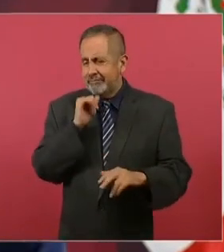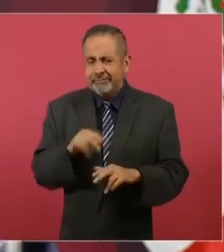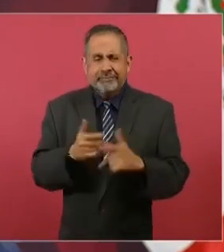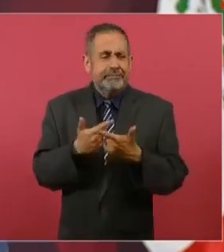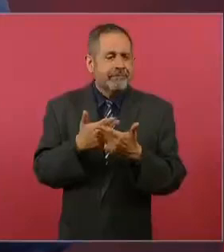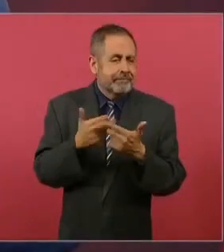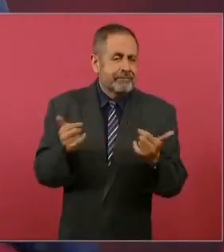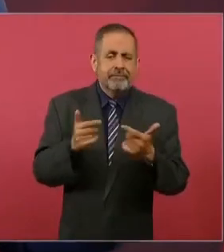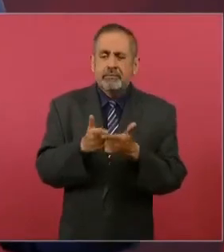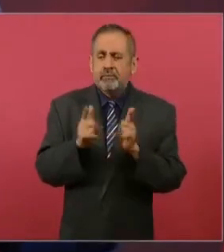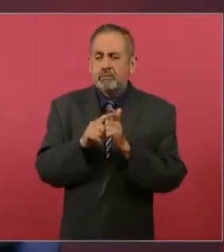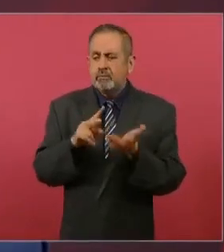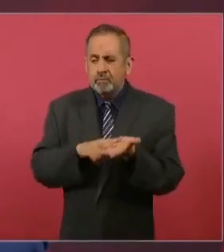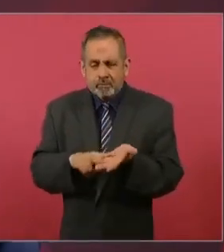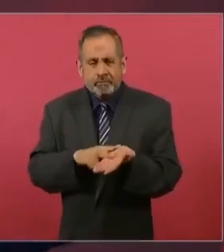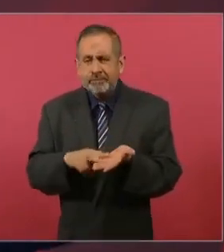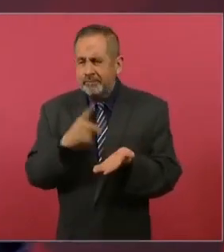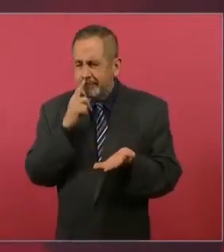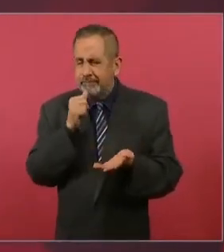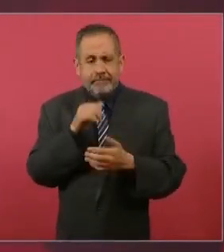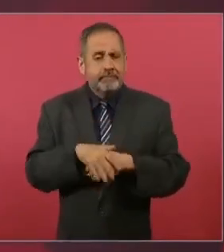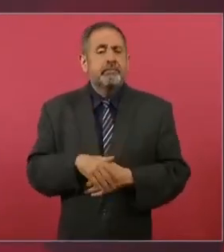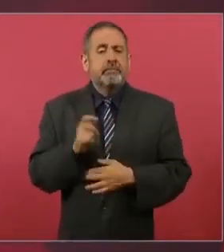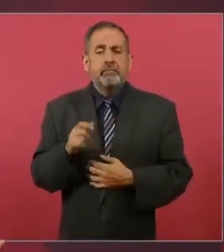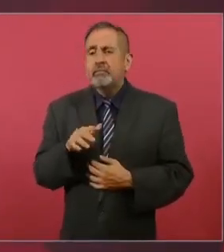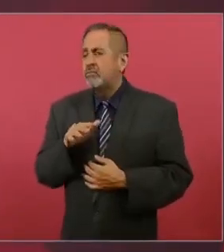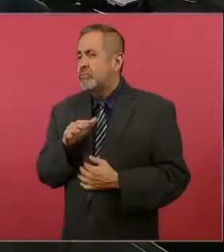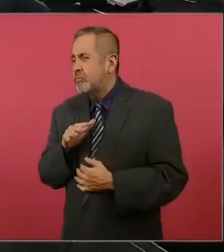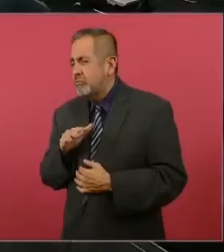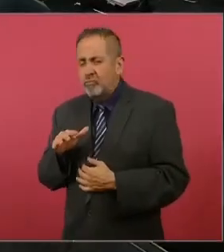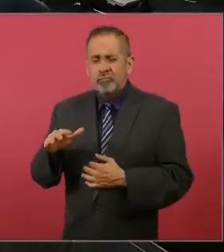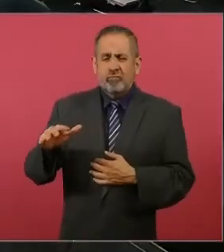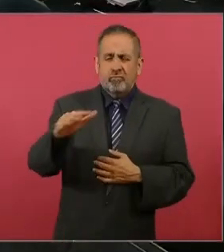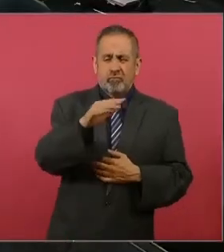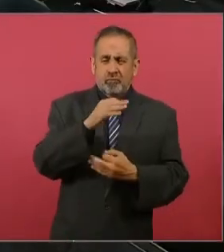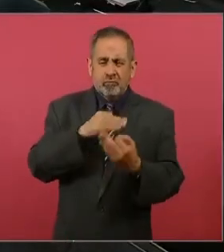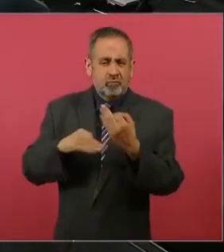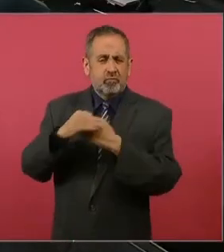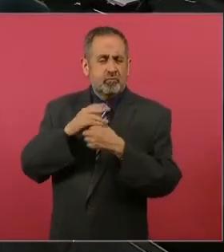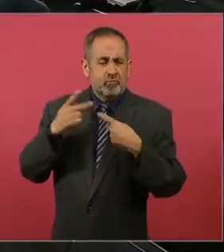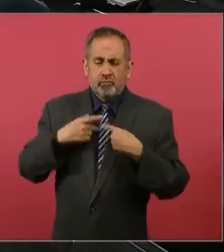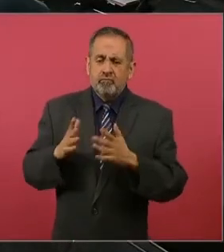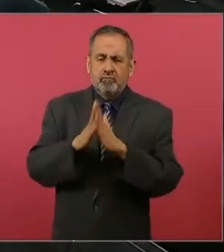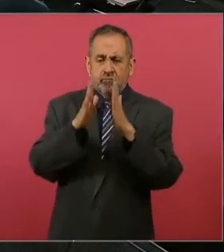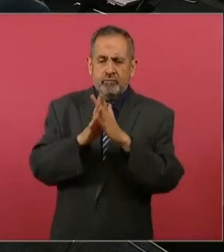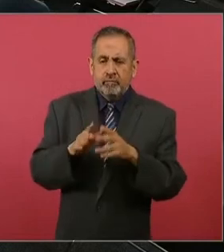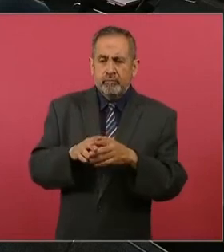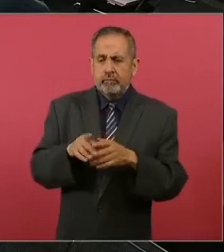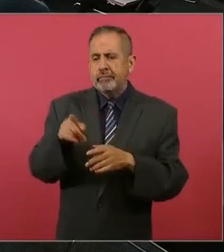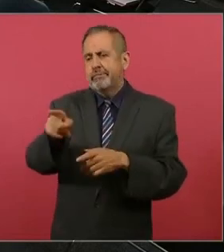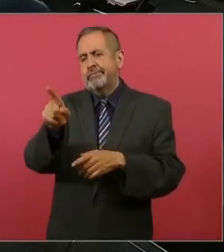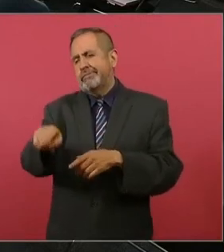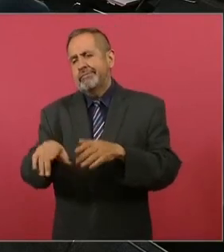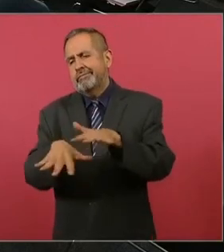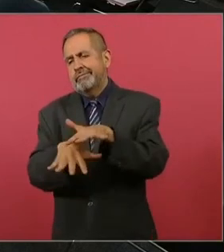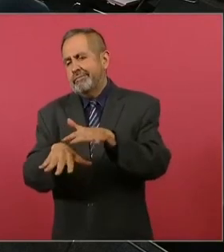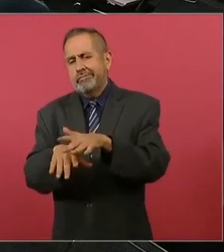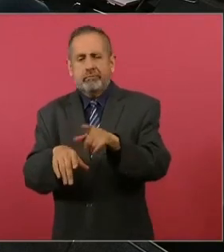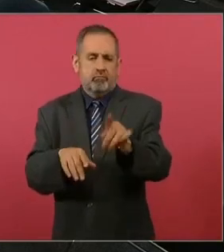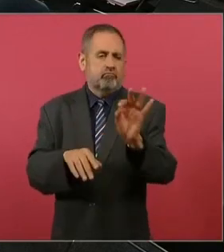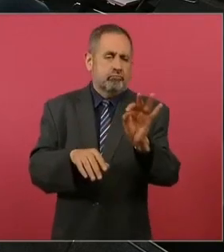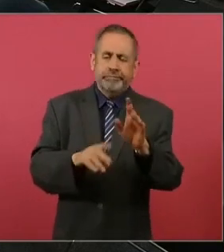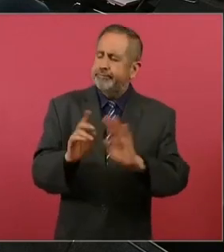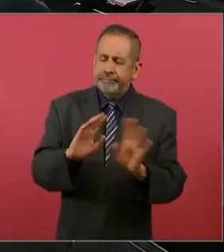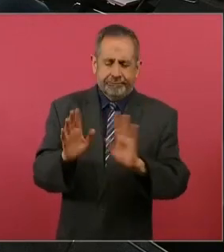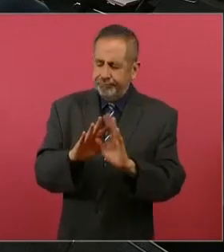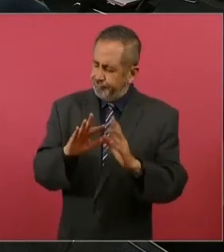Todos los ciudadanos participan y no hay ciudadano de primera o ciudadano de segunda.